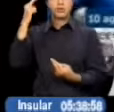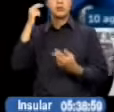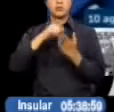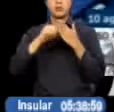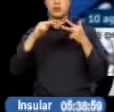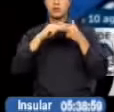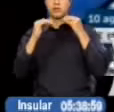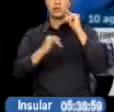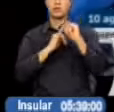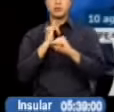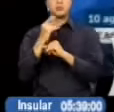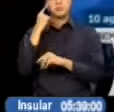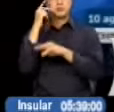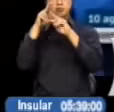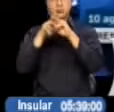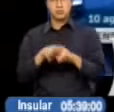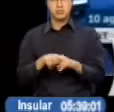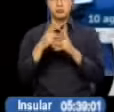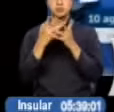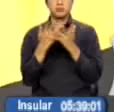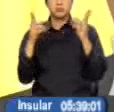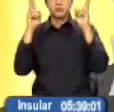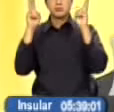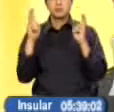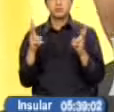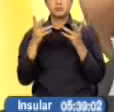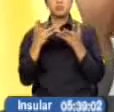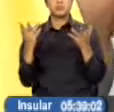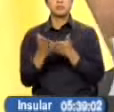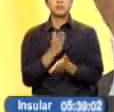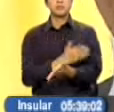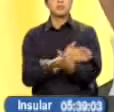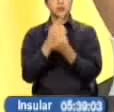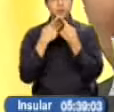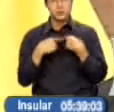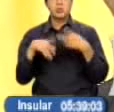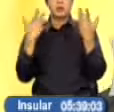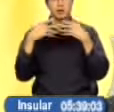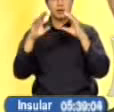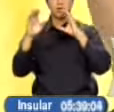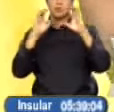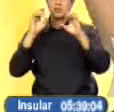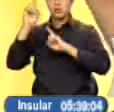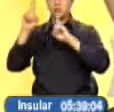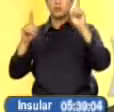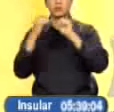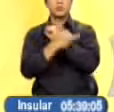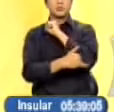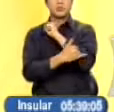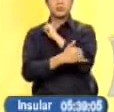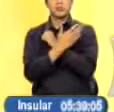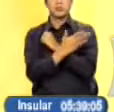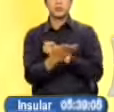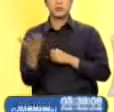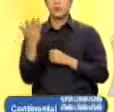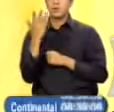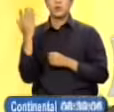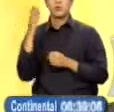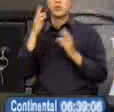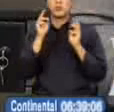canciller se espera un análisis conjunto sobre el tema pero adelantó que ha mantenido comunicación con varios países que condenan el golpe